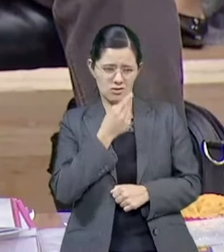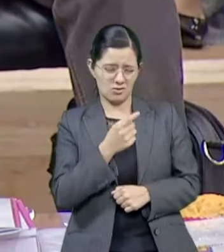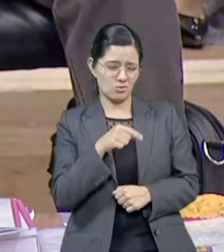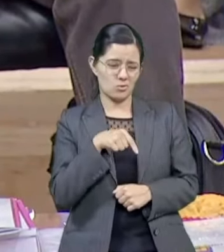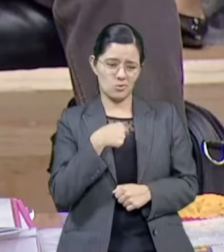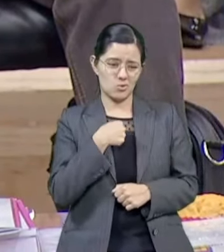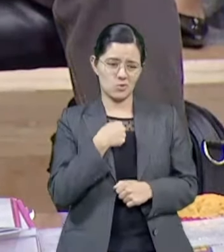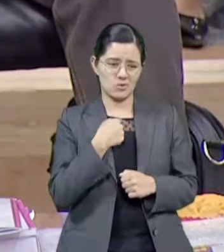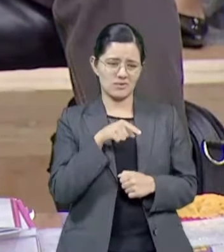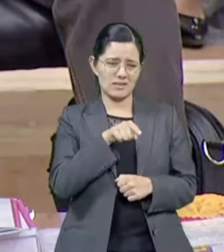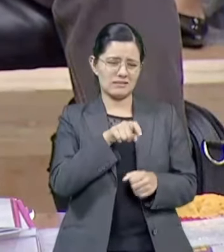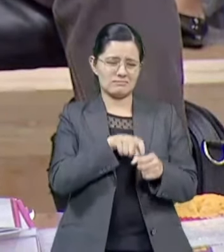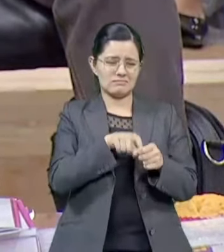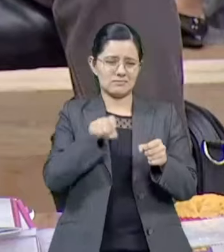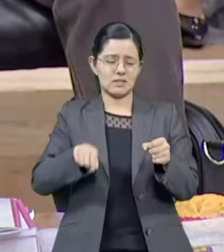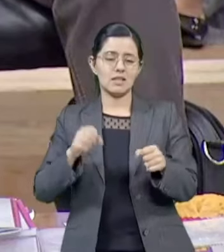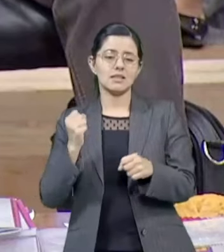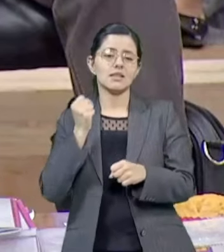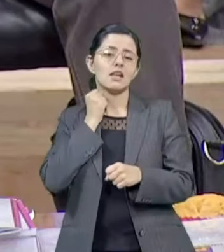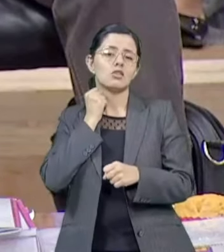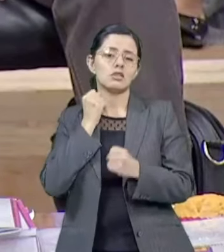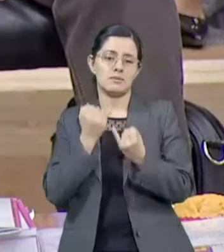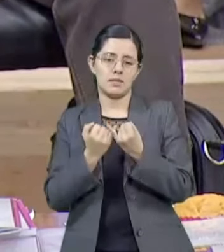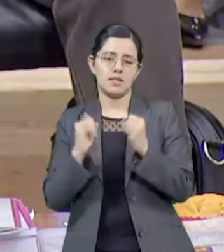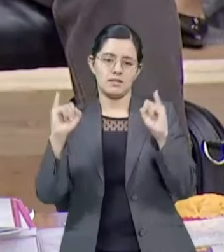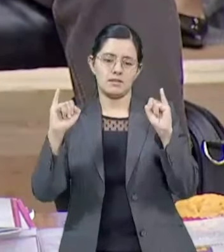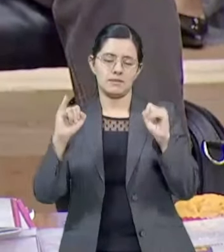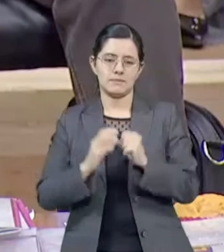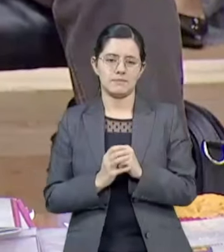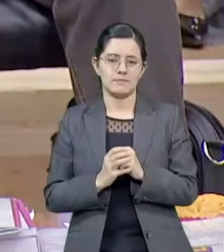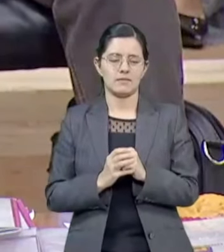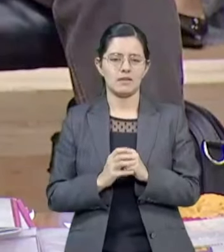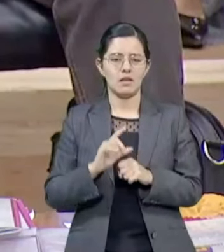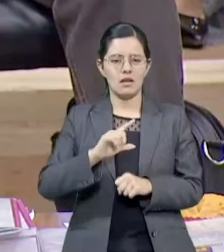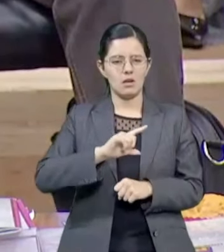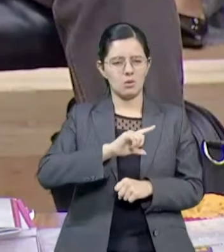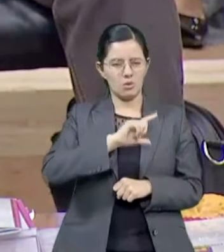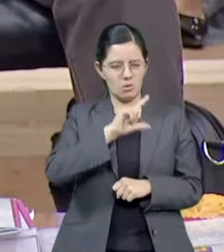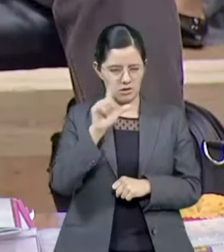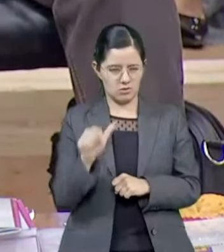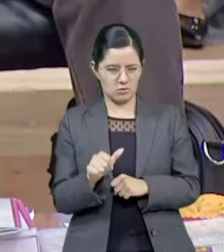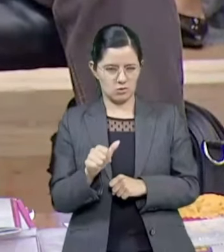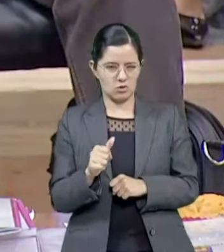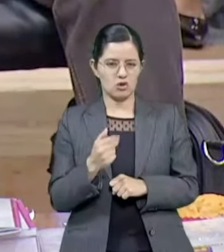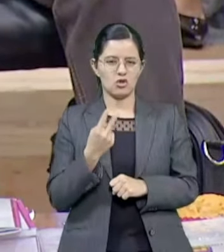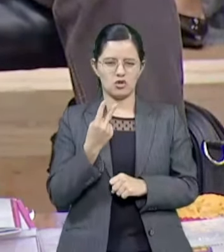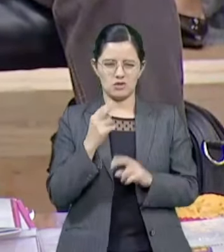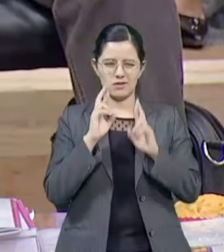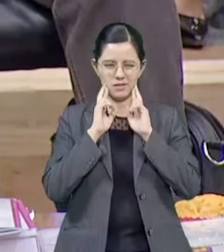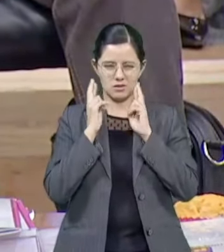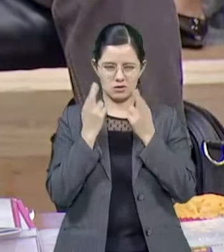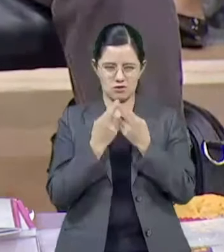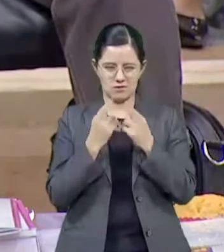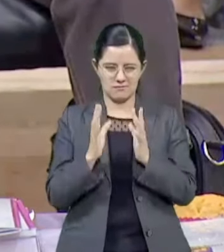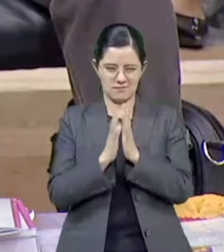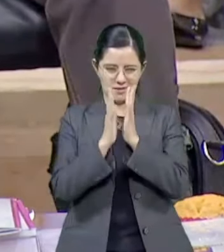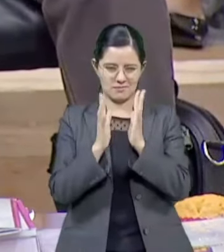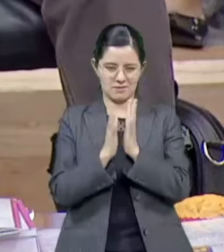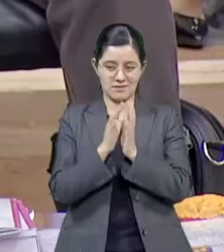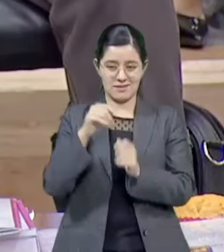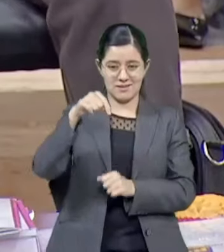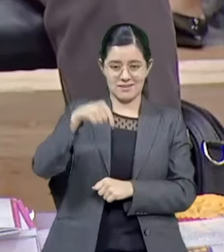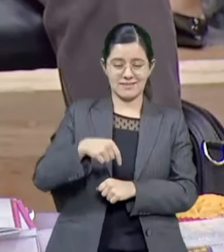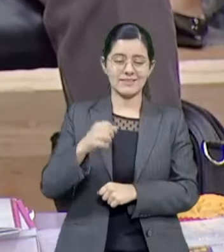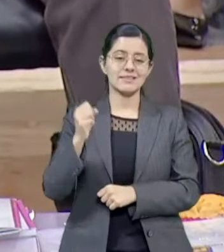6 años senador independiente de la realidad. Y luego, después de 2 sesiones donde participó aquí como senador del